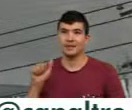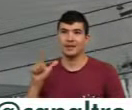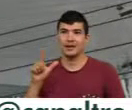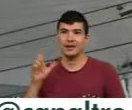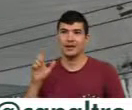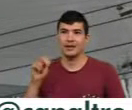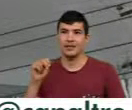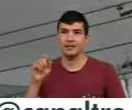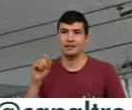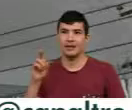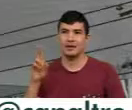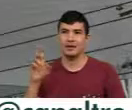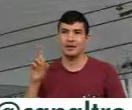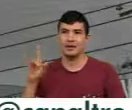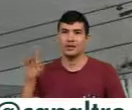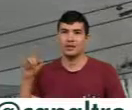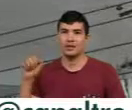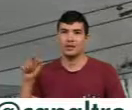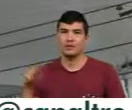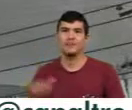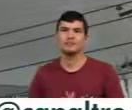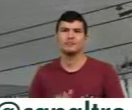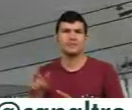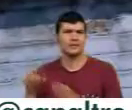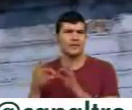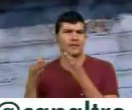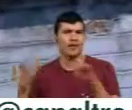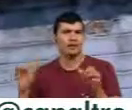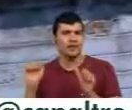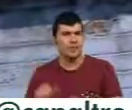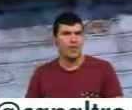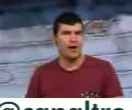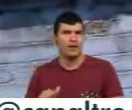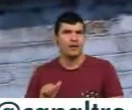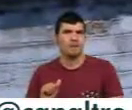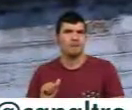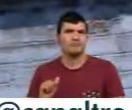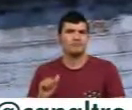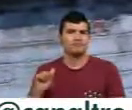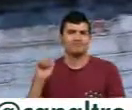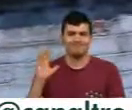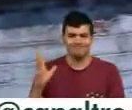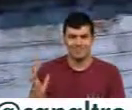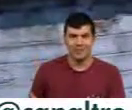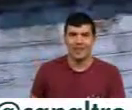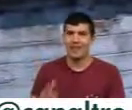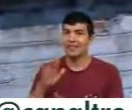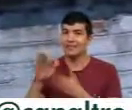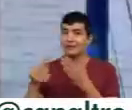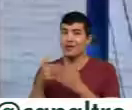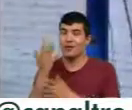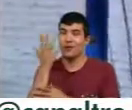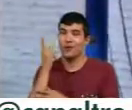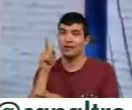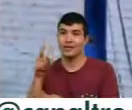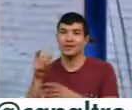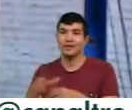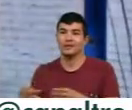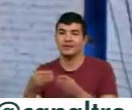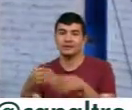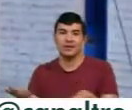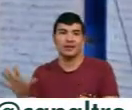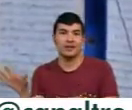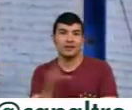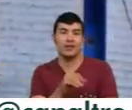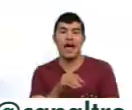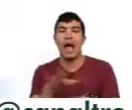Dumas. Y es que esta frase puede definir claramente lo que viven a diario personas que lo perdieron todo, además